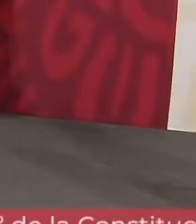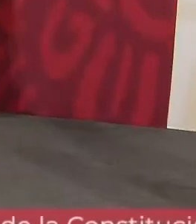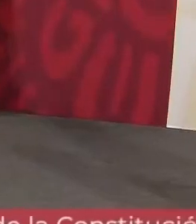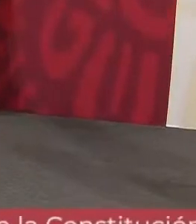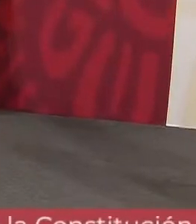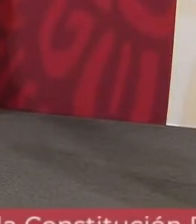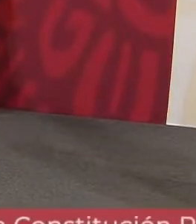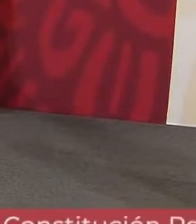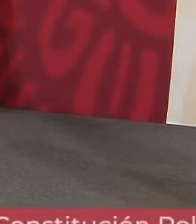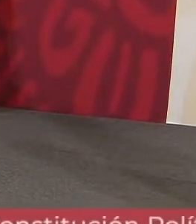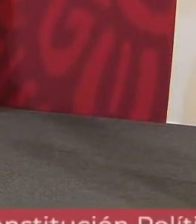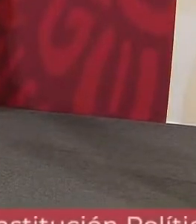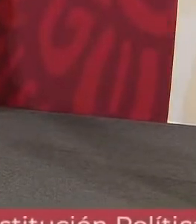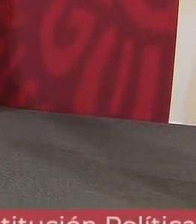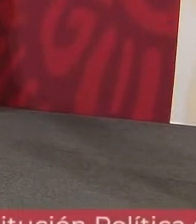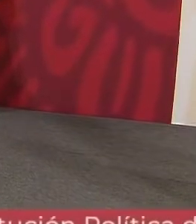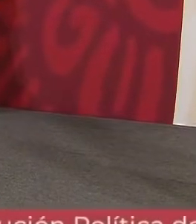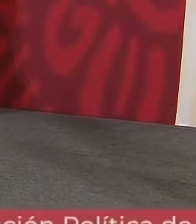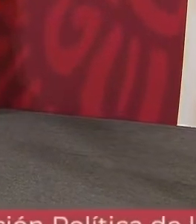Porque